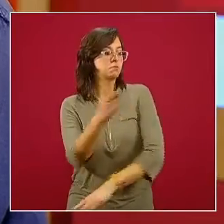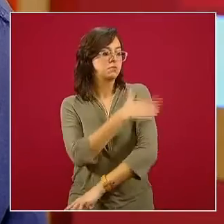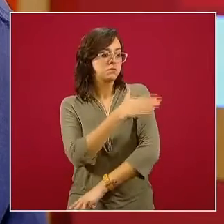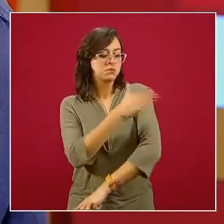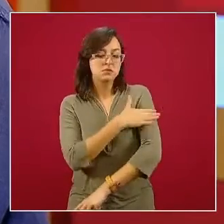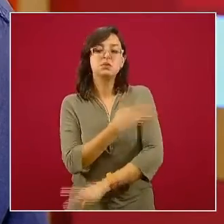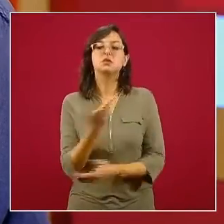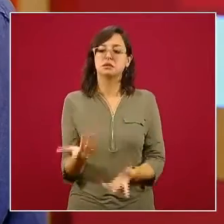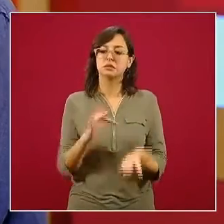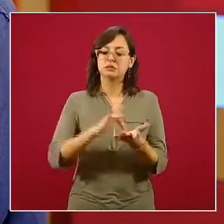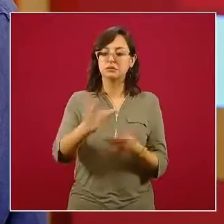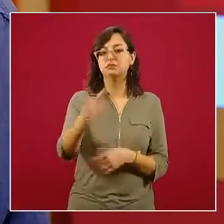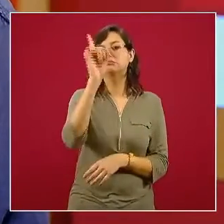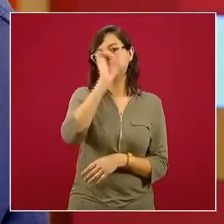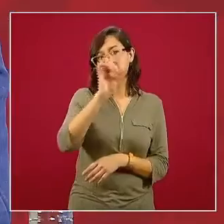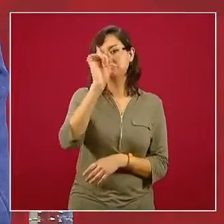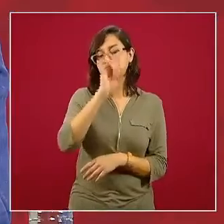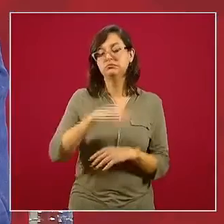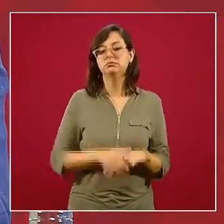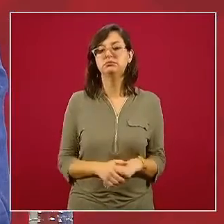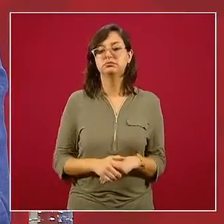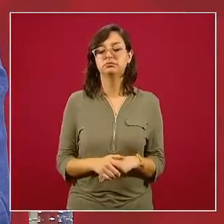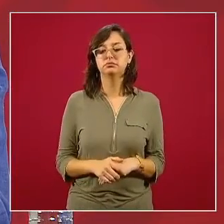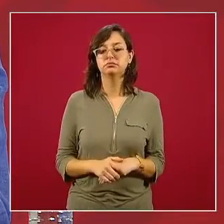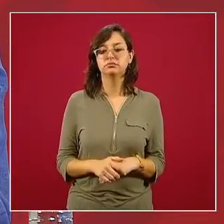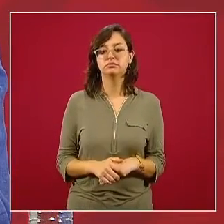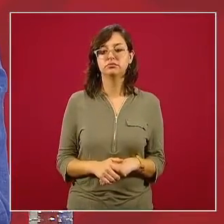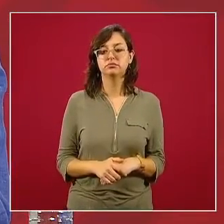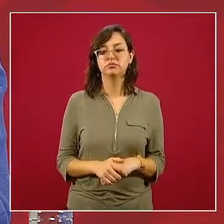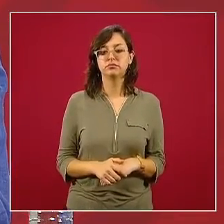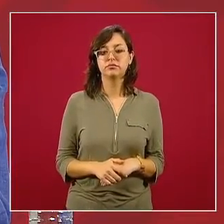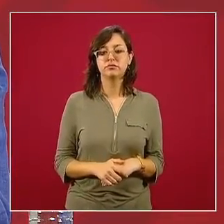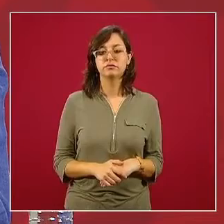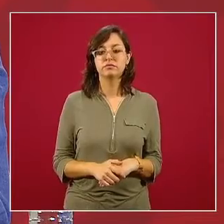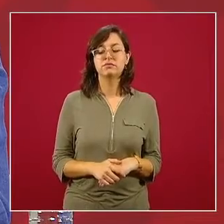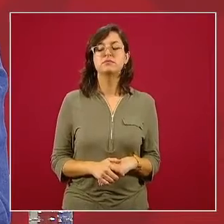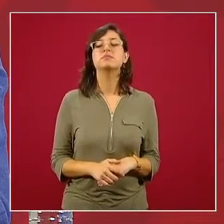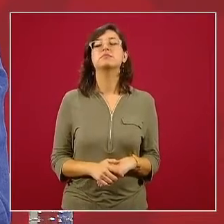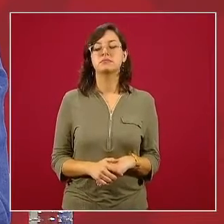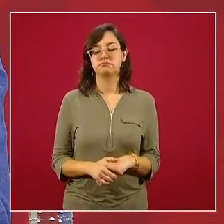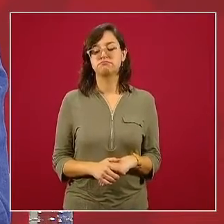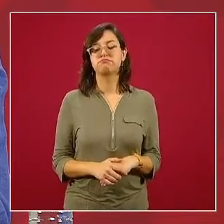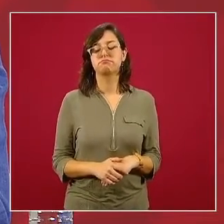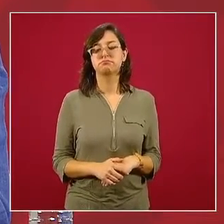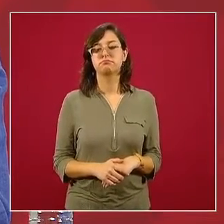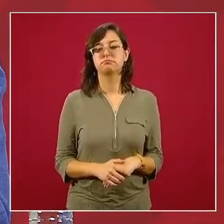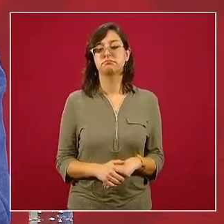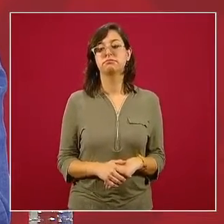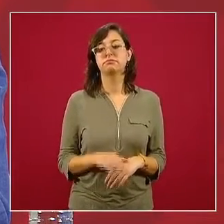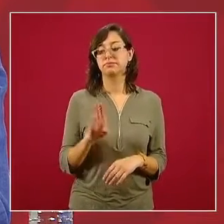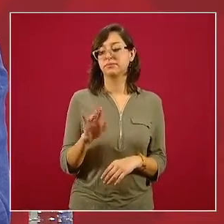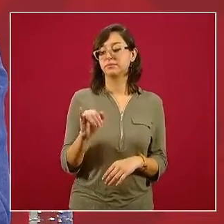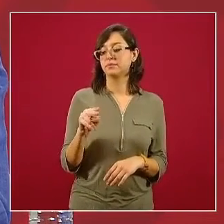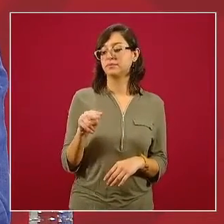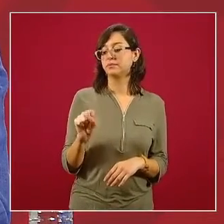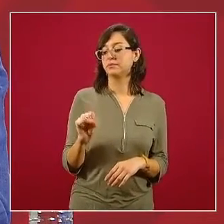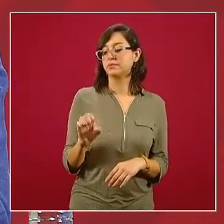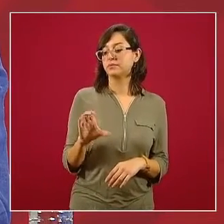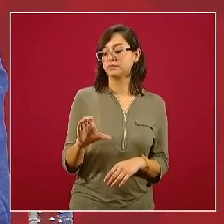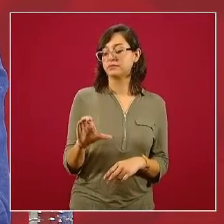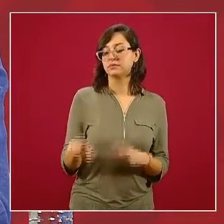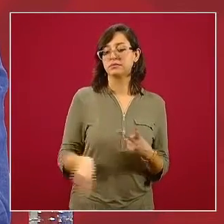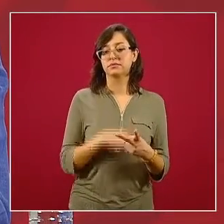por la recomendación. Y por cierto que tanto la Secretaría de Bienestar y su titular,